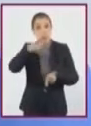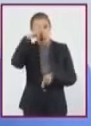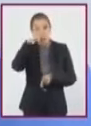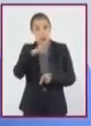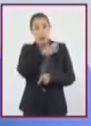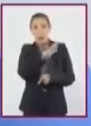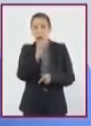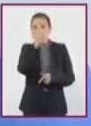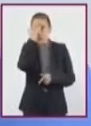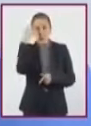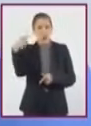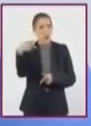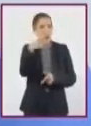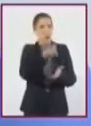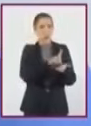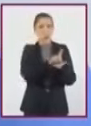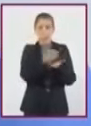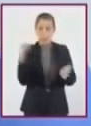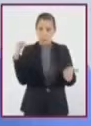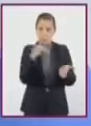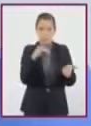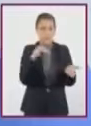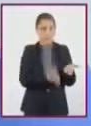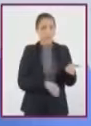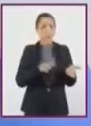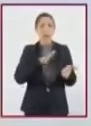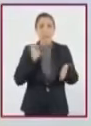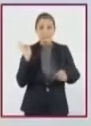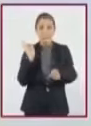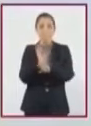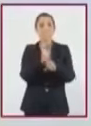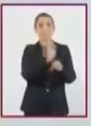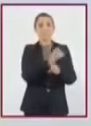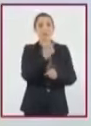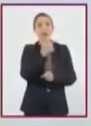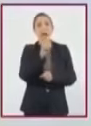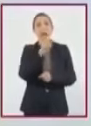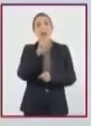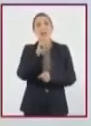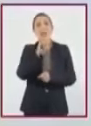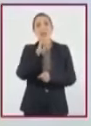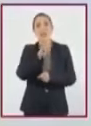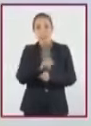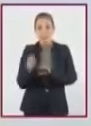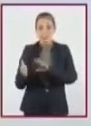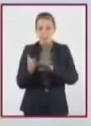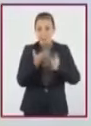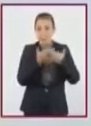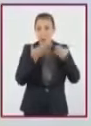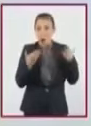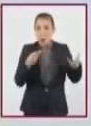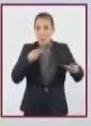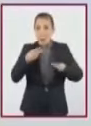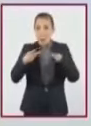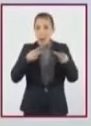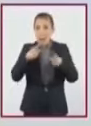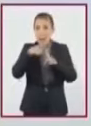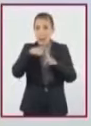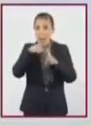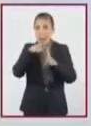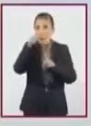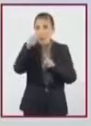reconoce todos sus derechos y ofrece garantías. Ahora sí, es momento de prepararnos para el reto